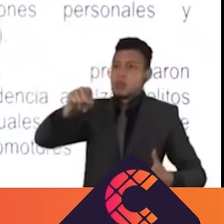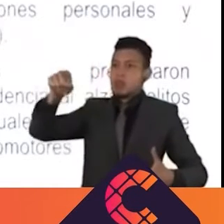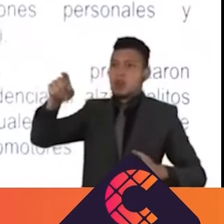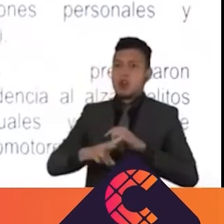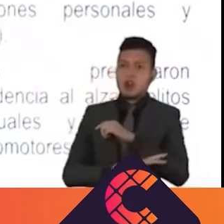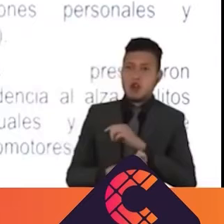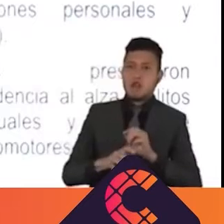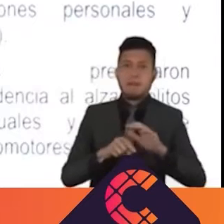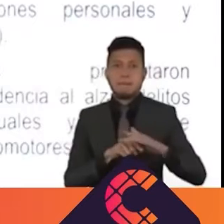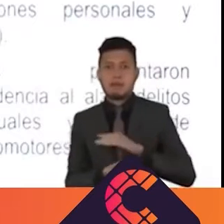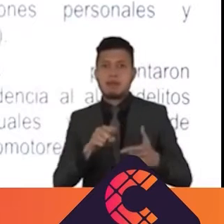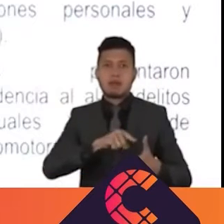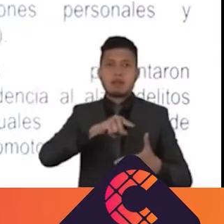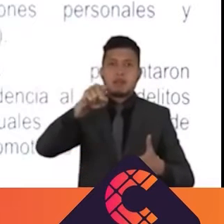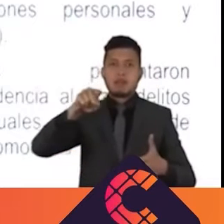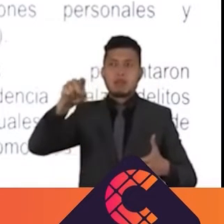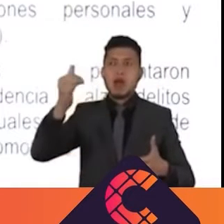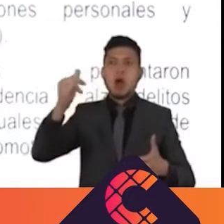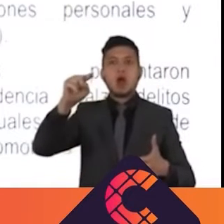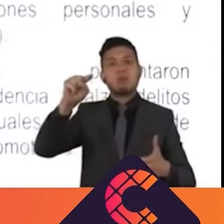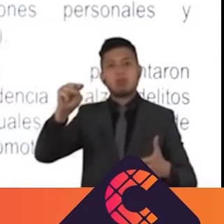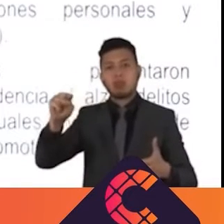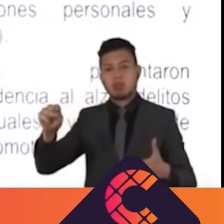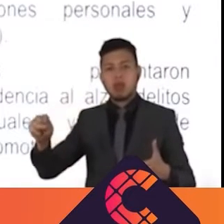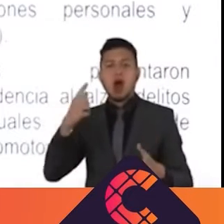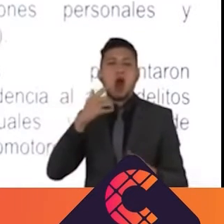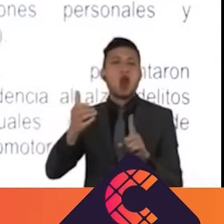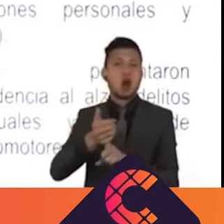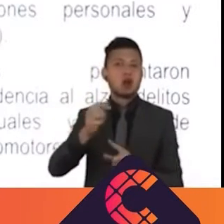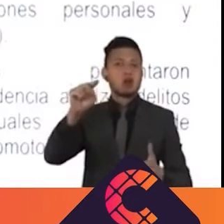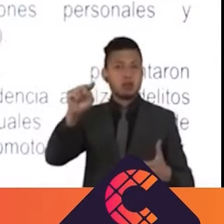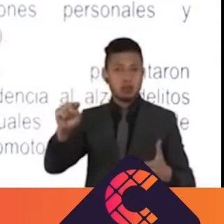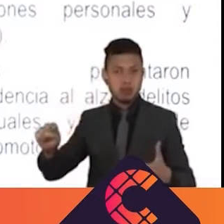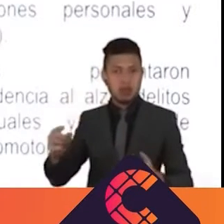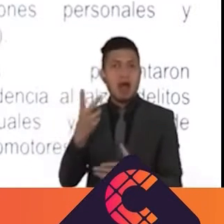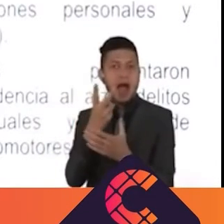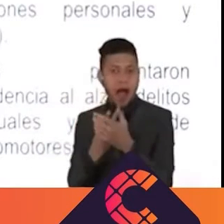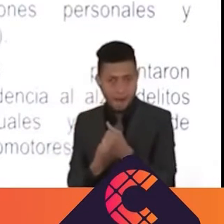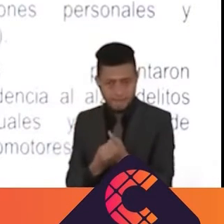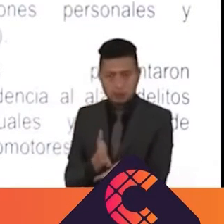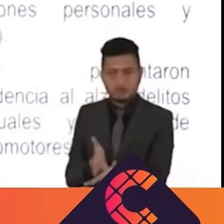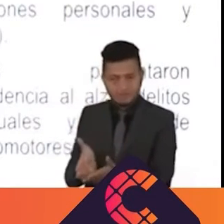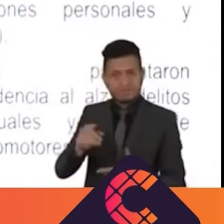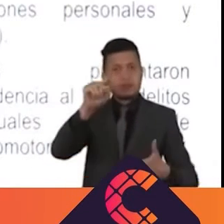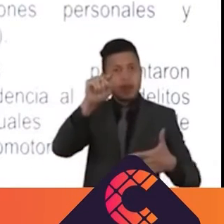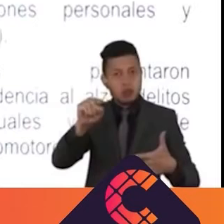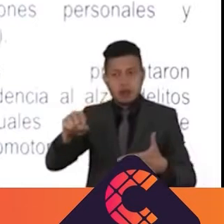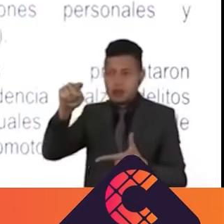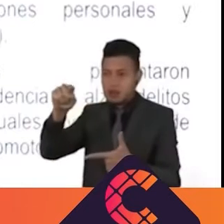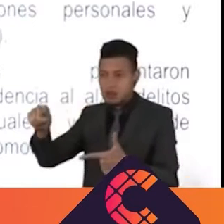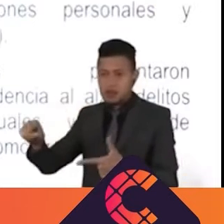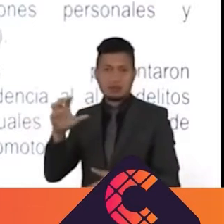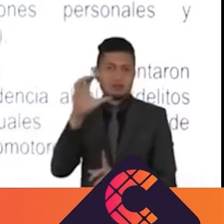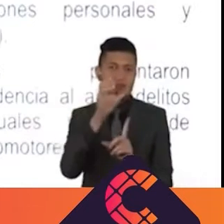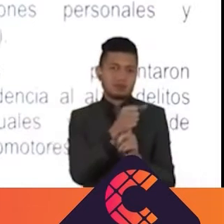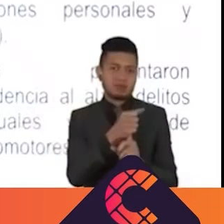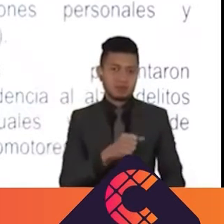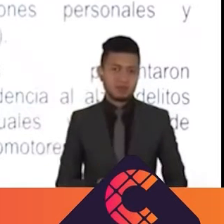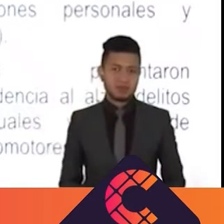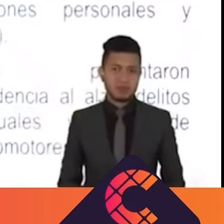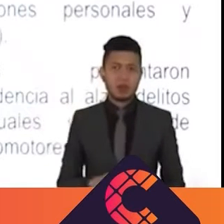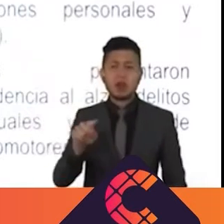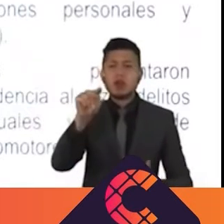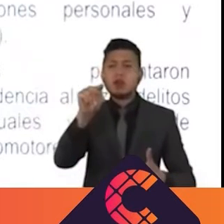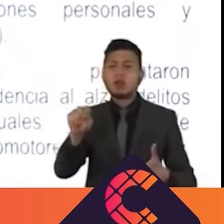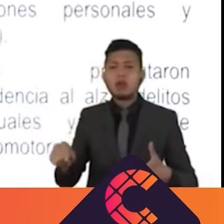ya hemos logrado que se reduzca a ambos delitos consistentemente y no es una disminución